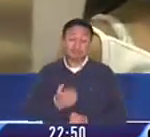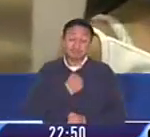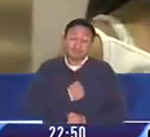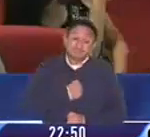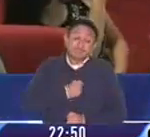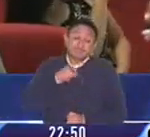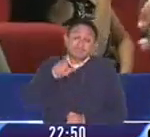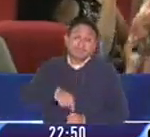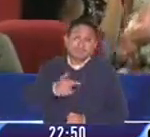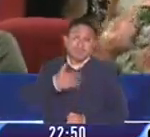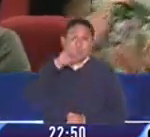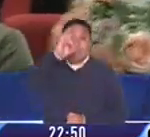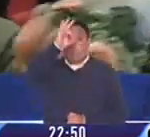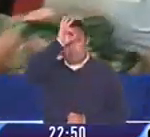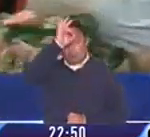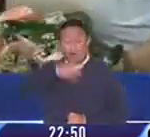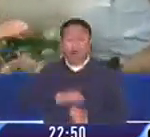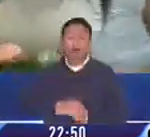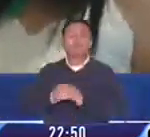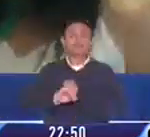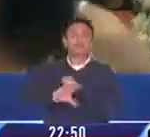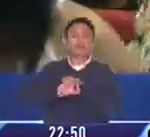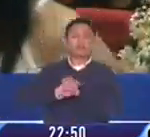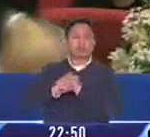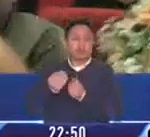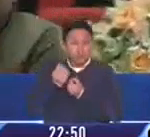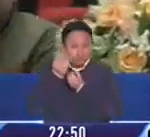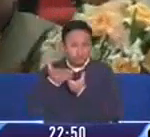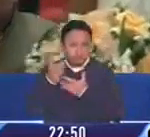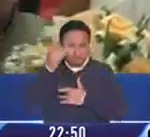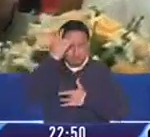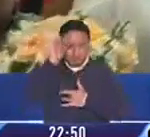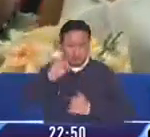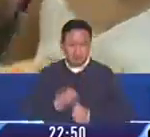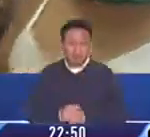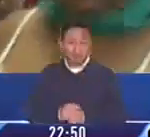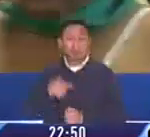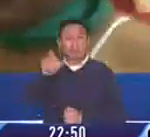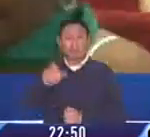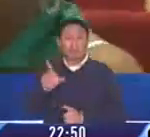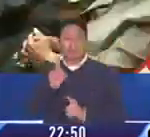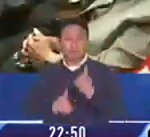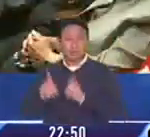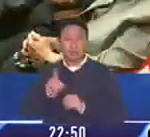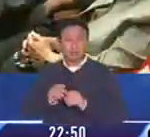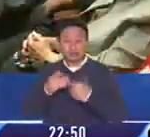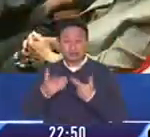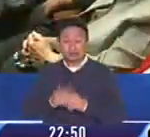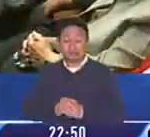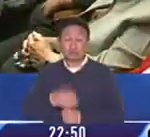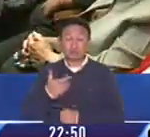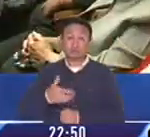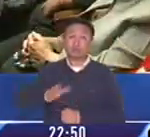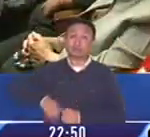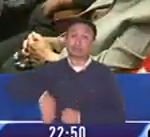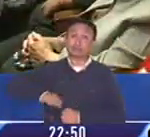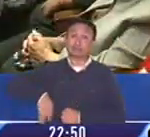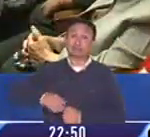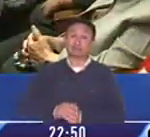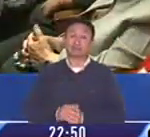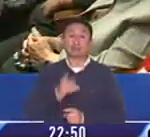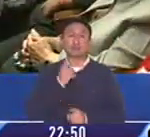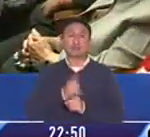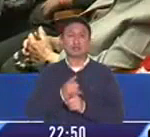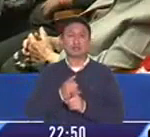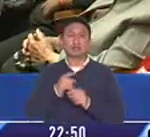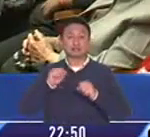de información, de campañas sobre esta enfermedad, hacen que los diagnósticos lleguen en etapas críticas. Por ello, el